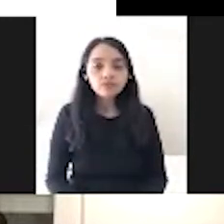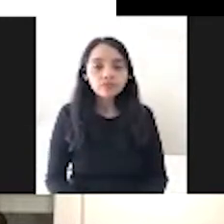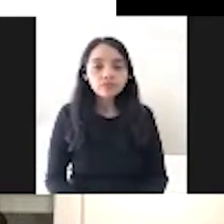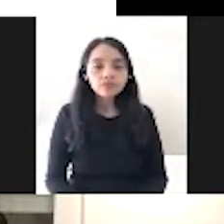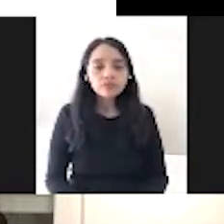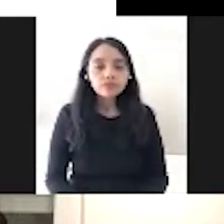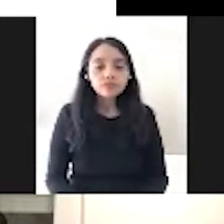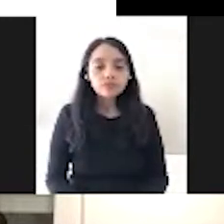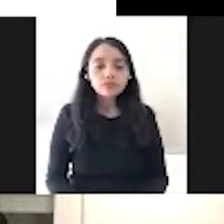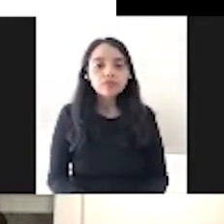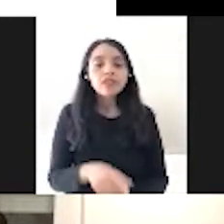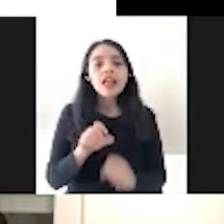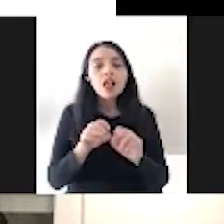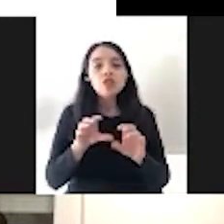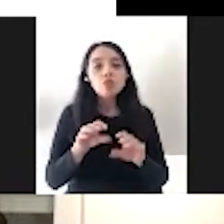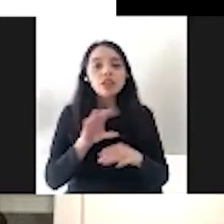que la educación inclusiva